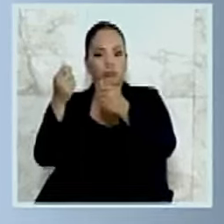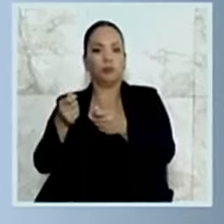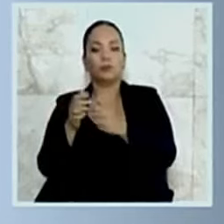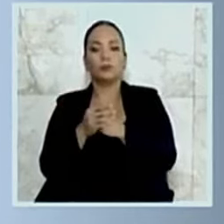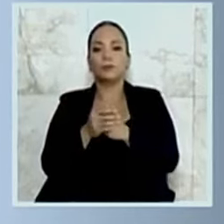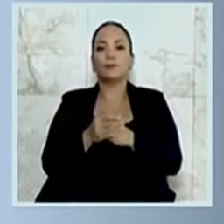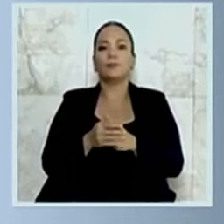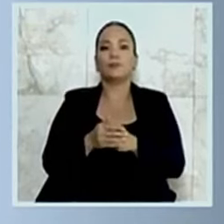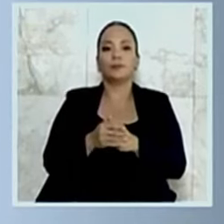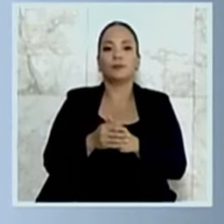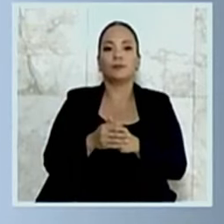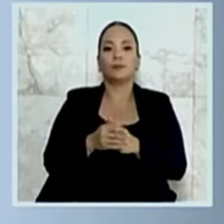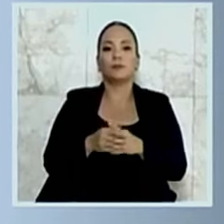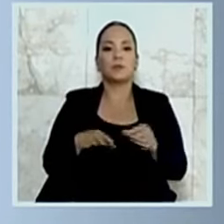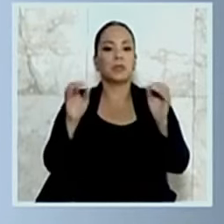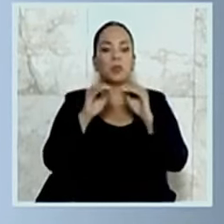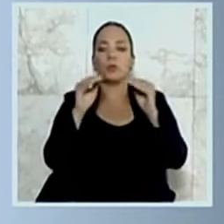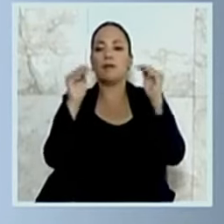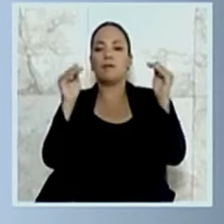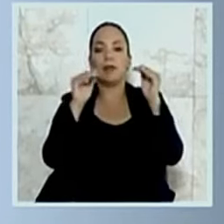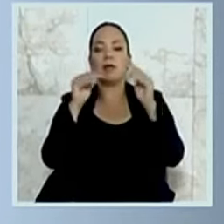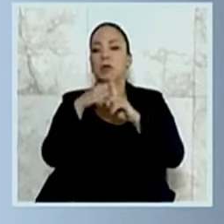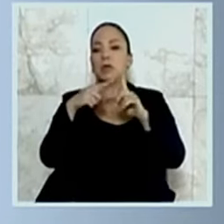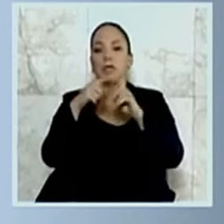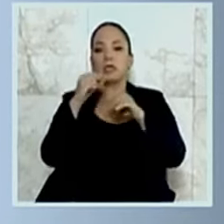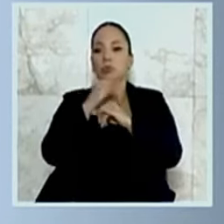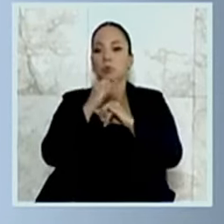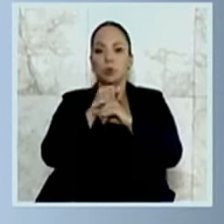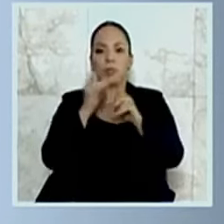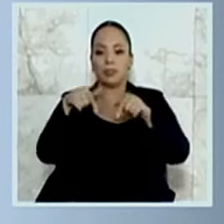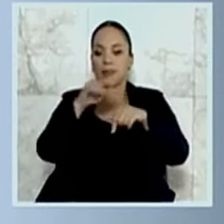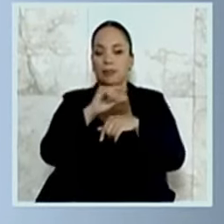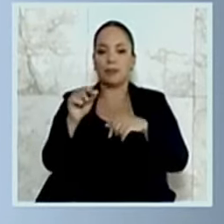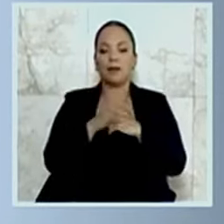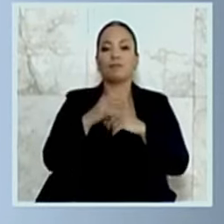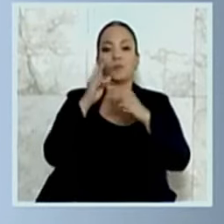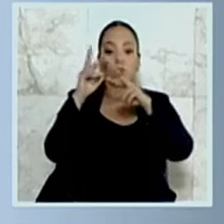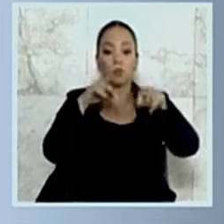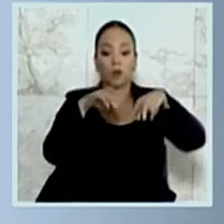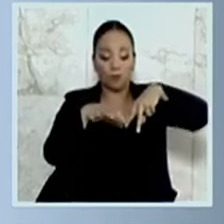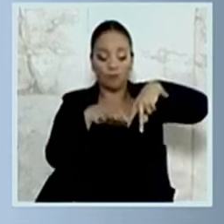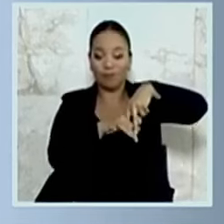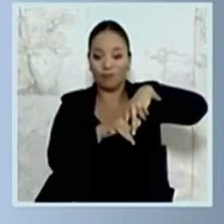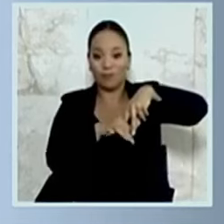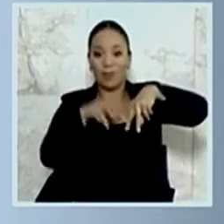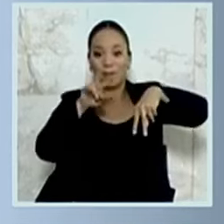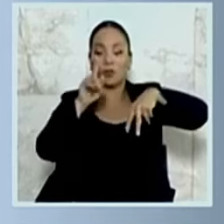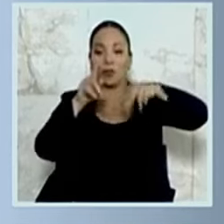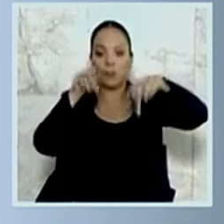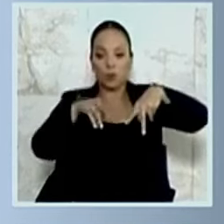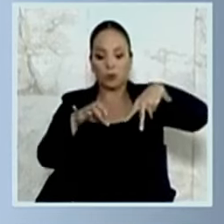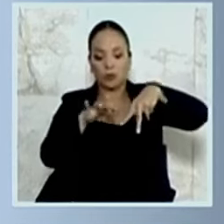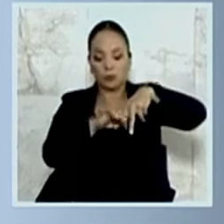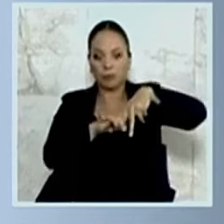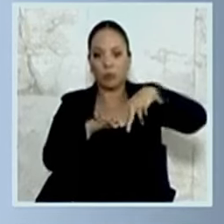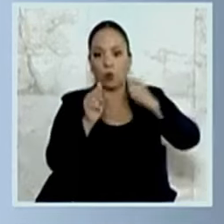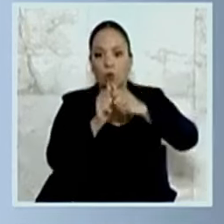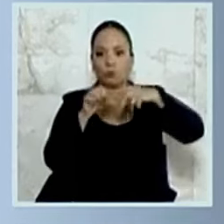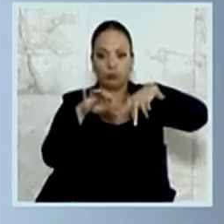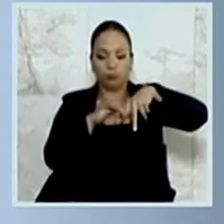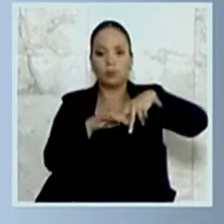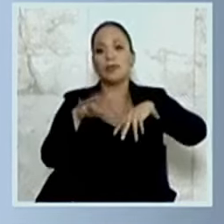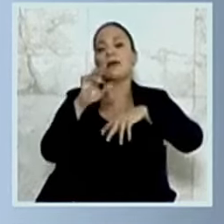centros penitenciarios, de esos 10 vienen con sentencia y 131 indiciados. No pasamos a nadie a ningún